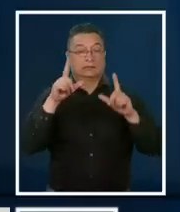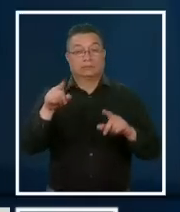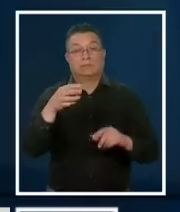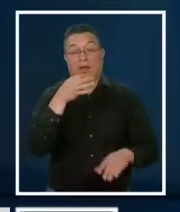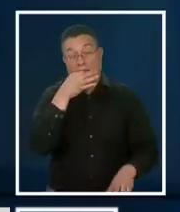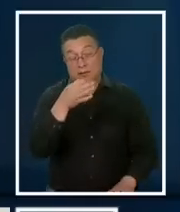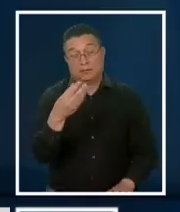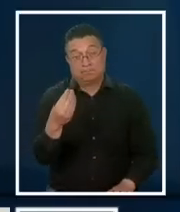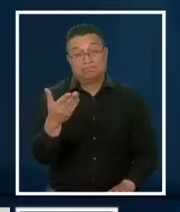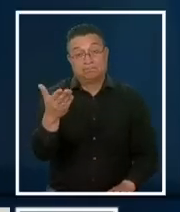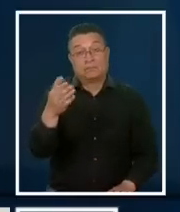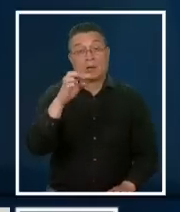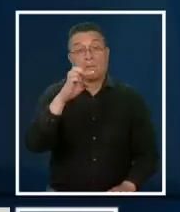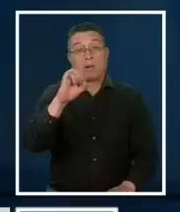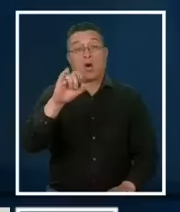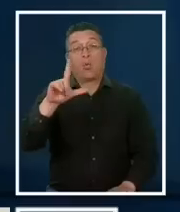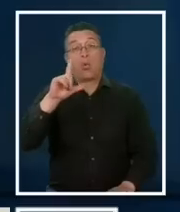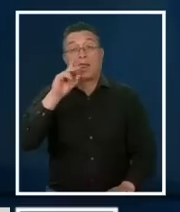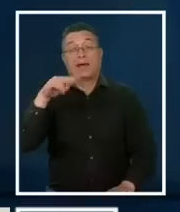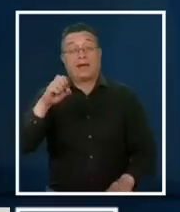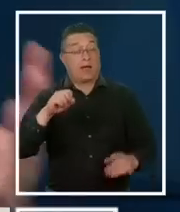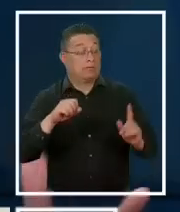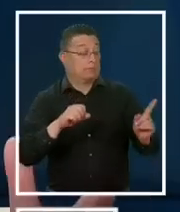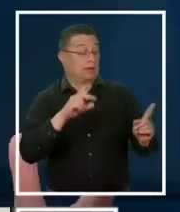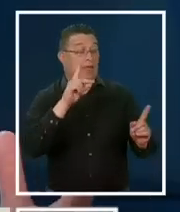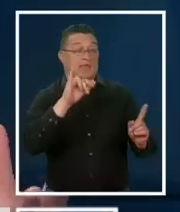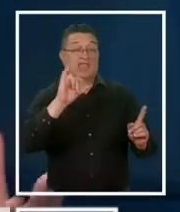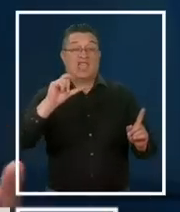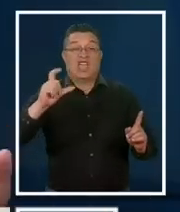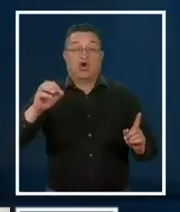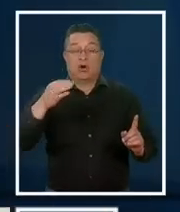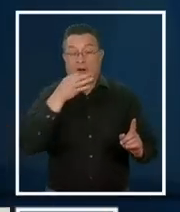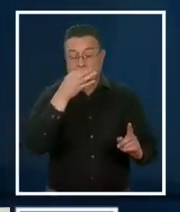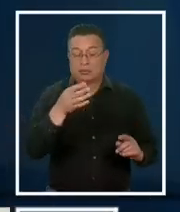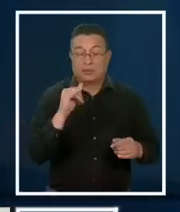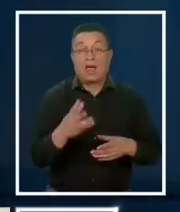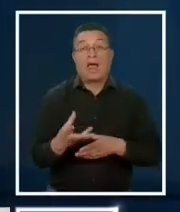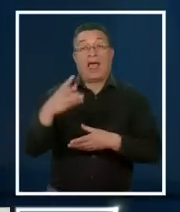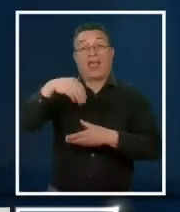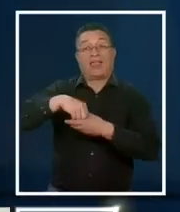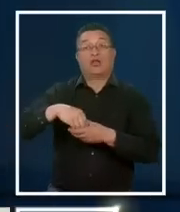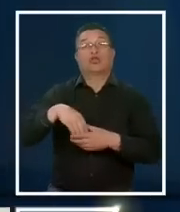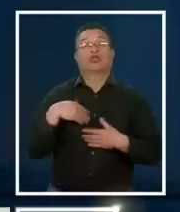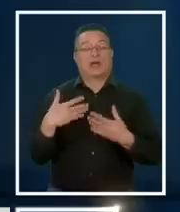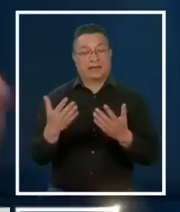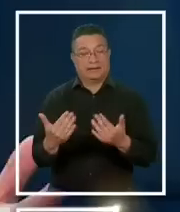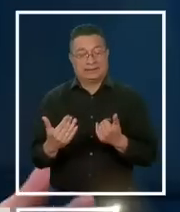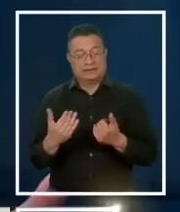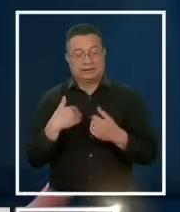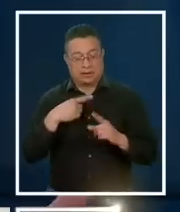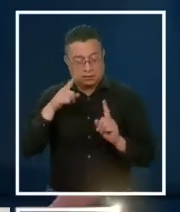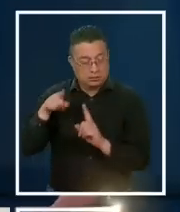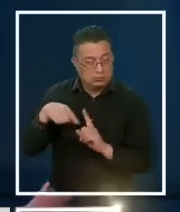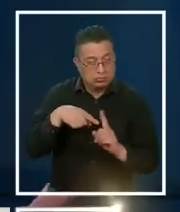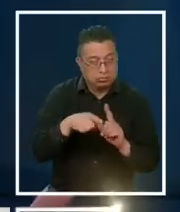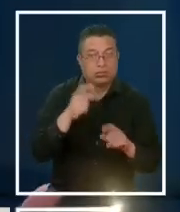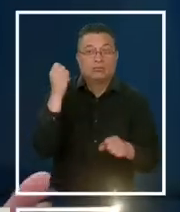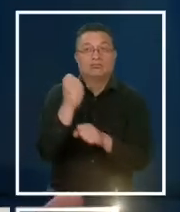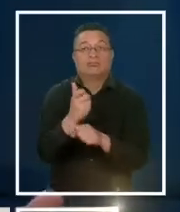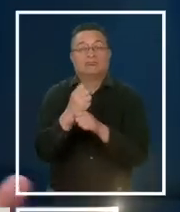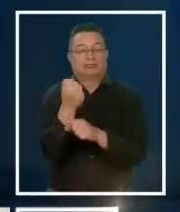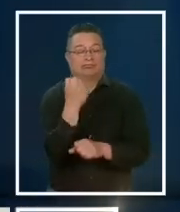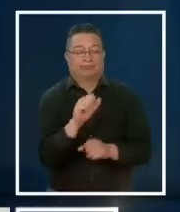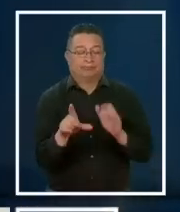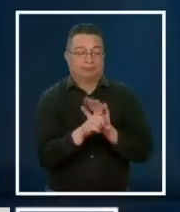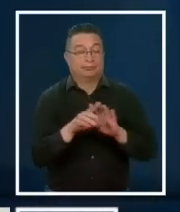dice Paulina y también recogía Diego en que internamente se necesita que haya un ambiente propicio a perseguir el delito si eso es lo que tiene que hacer